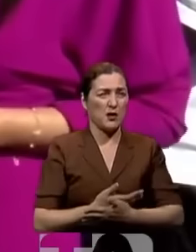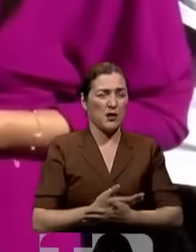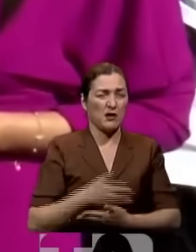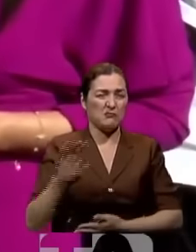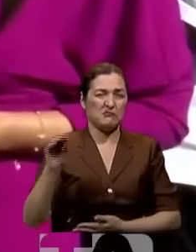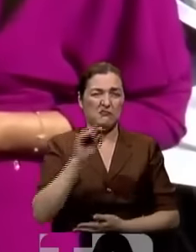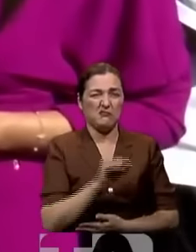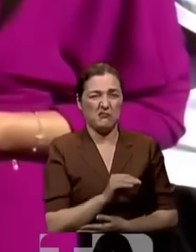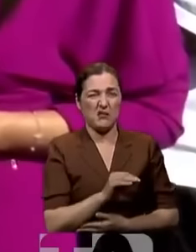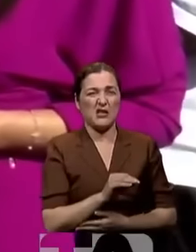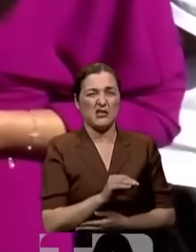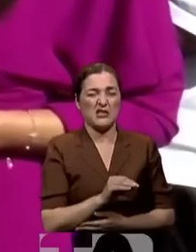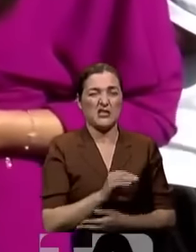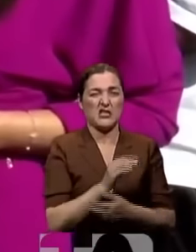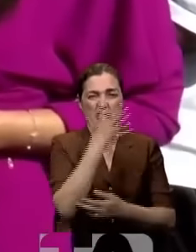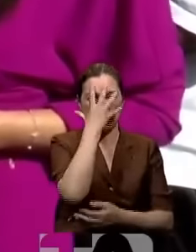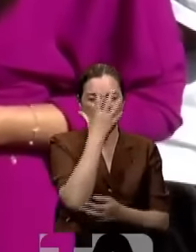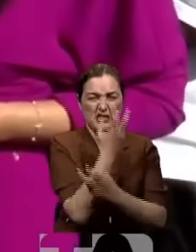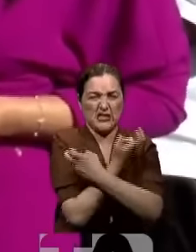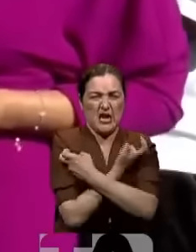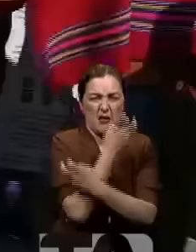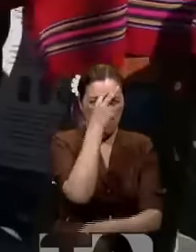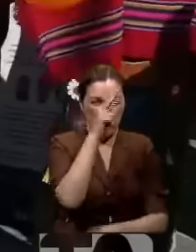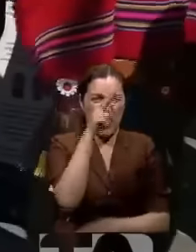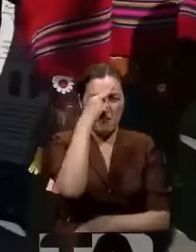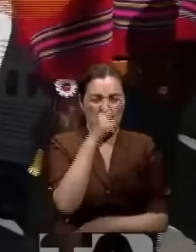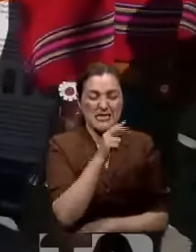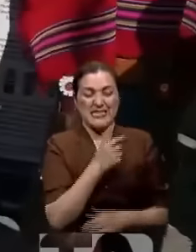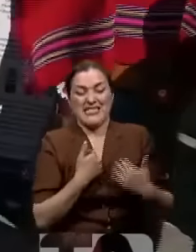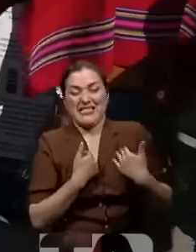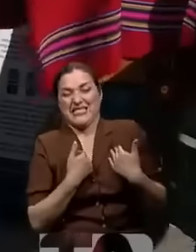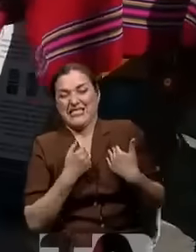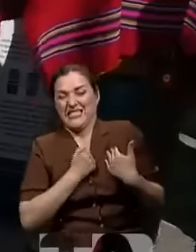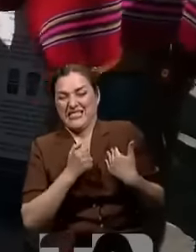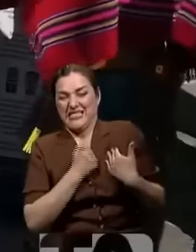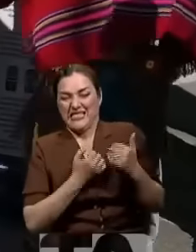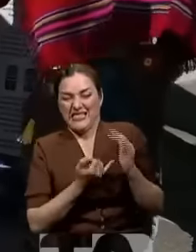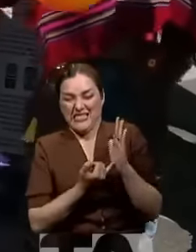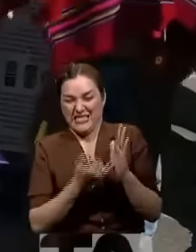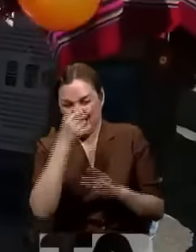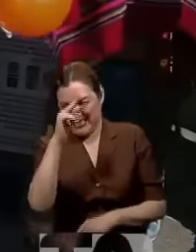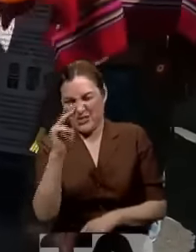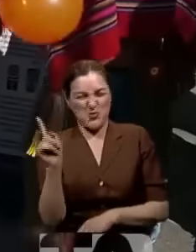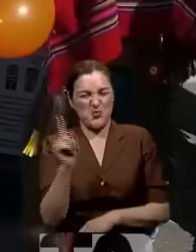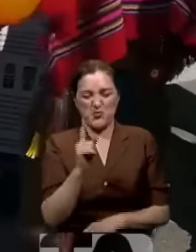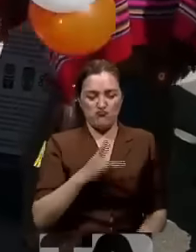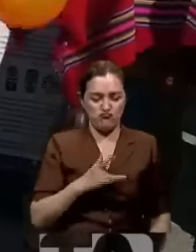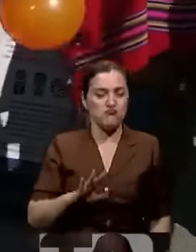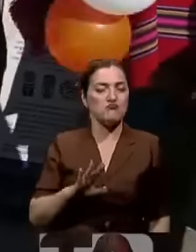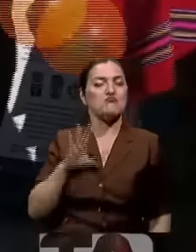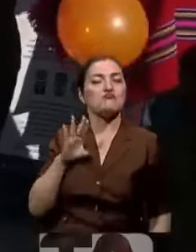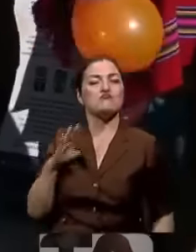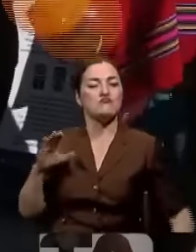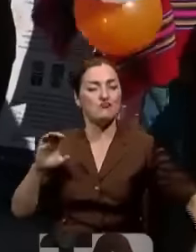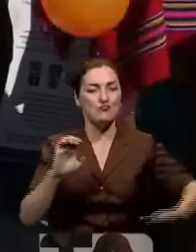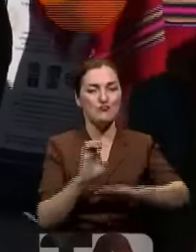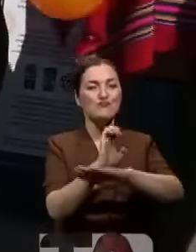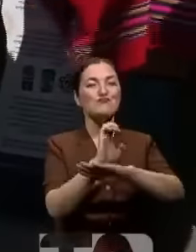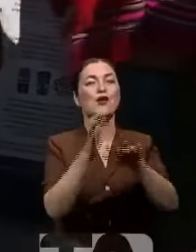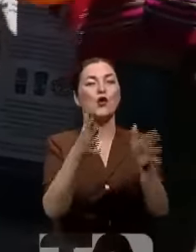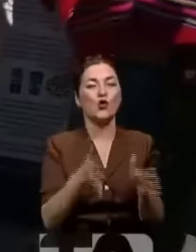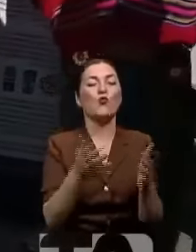Catrina, guaguas ancestrales mexicanas, y de mexicanos no tenemos nada. Así que orgullosamente ecuatorianos en Panificador Ambato, y esta